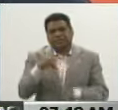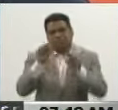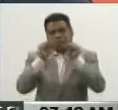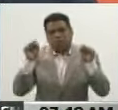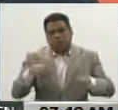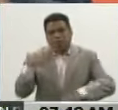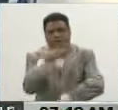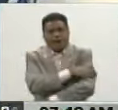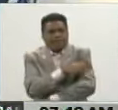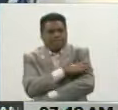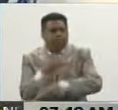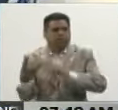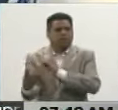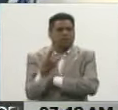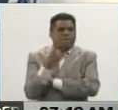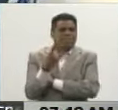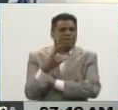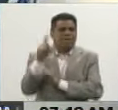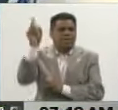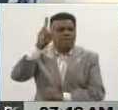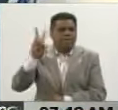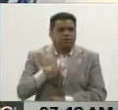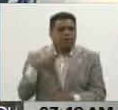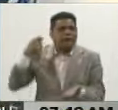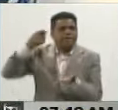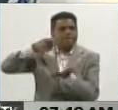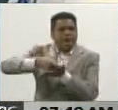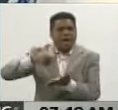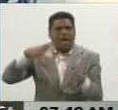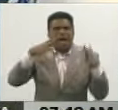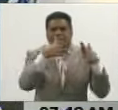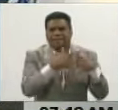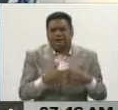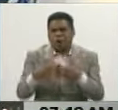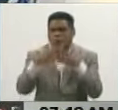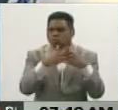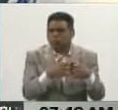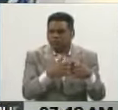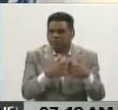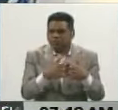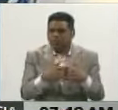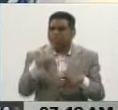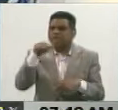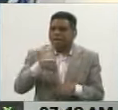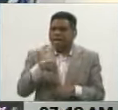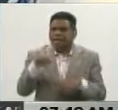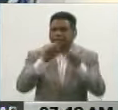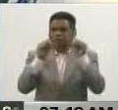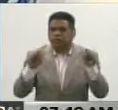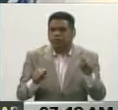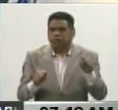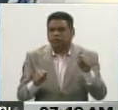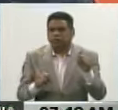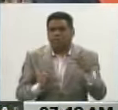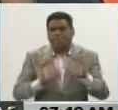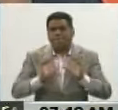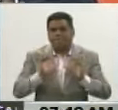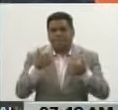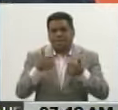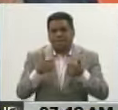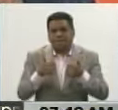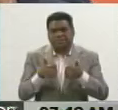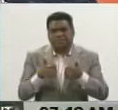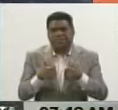pueblo de Venezuela, los tarifados de la embajada norteamericana, salir de esta situación despegando. Y la educación